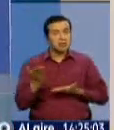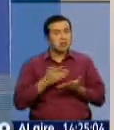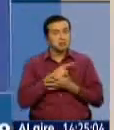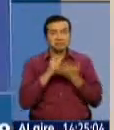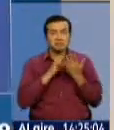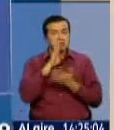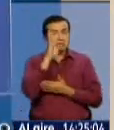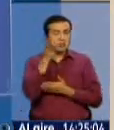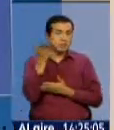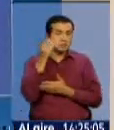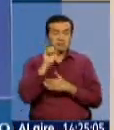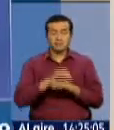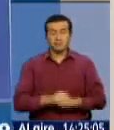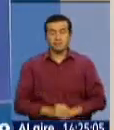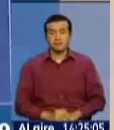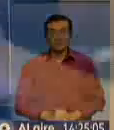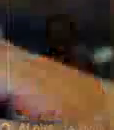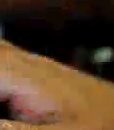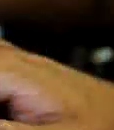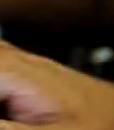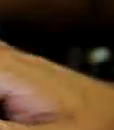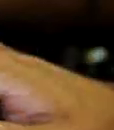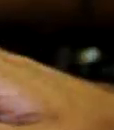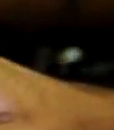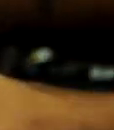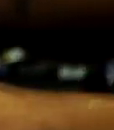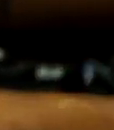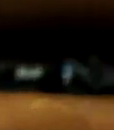Tacuri Vintimilla, Ecuador TV.